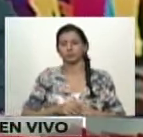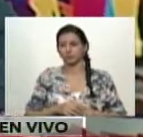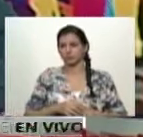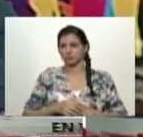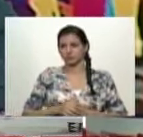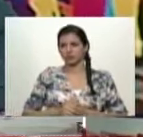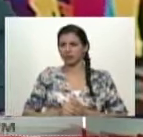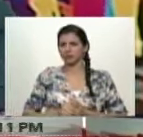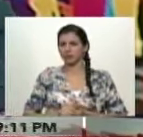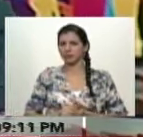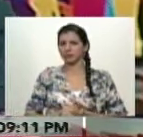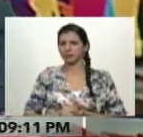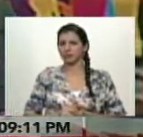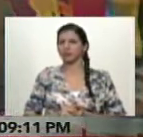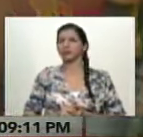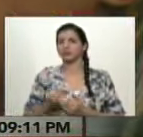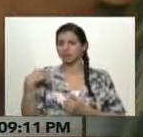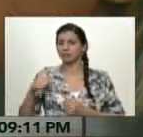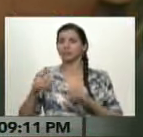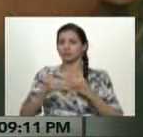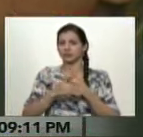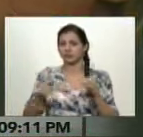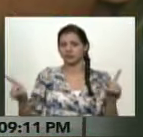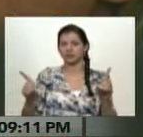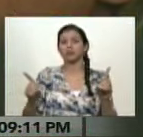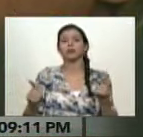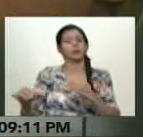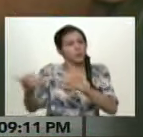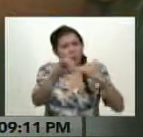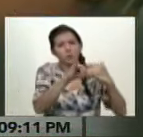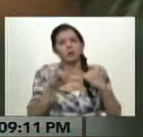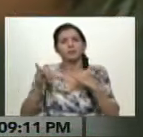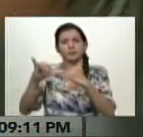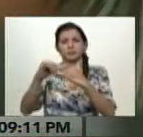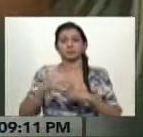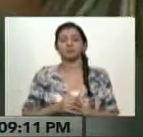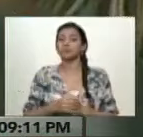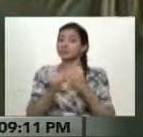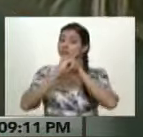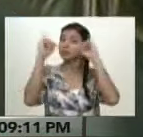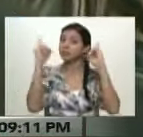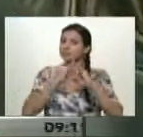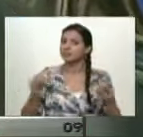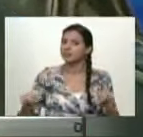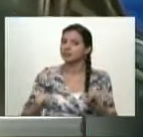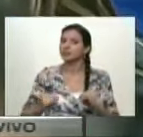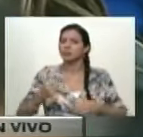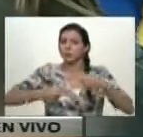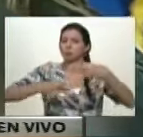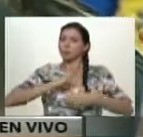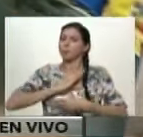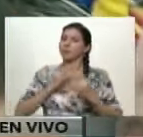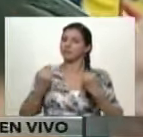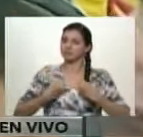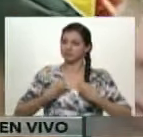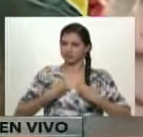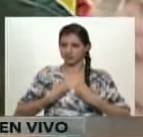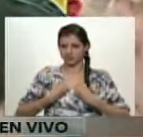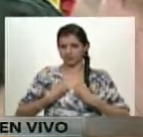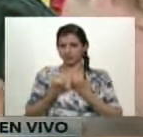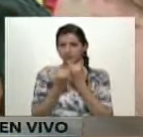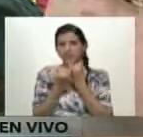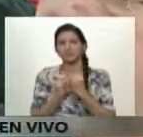justicia, verdadera democracia, dignidad, igualdad, felicidad, construir su vida en